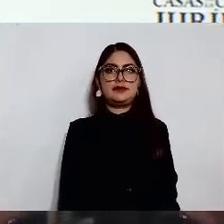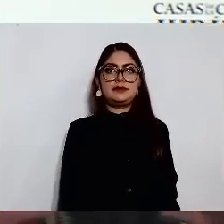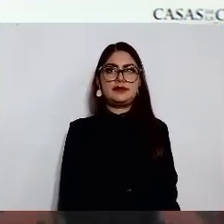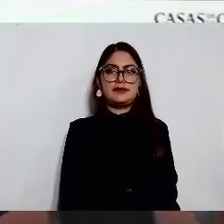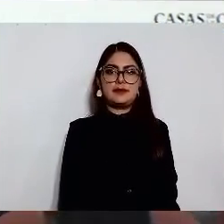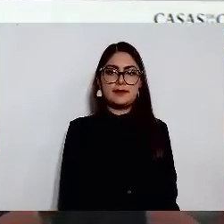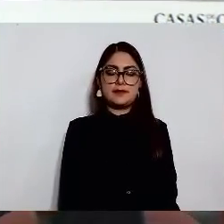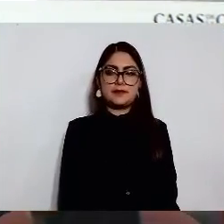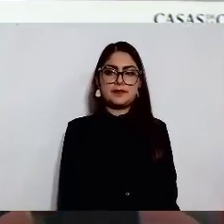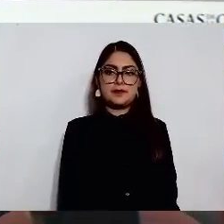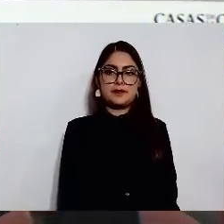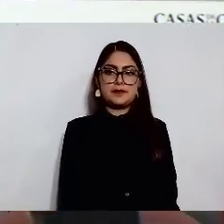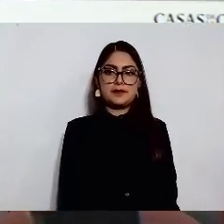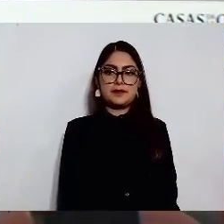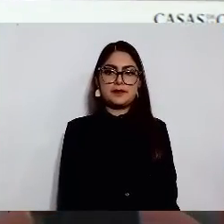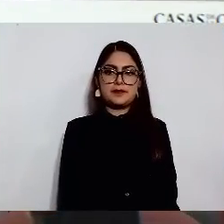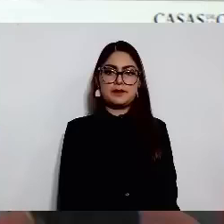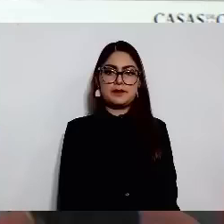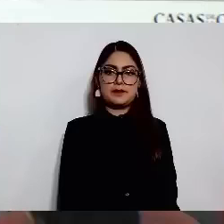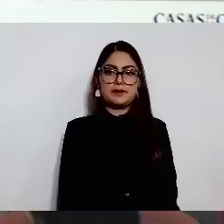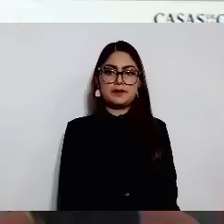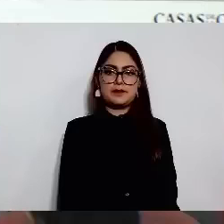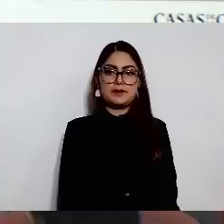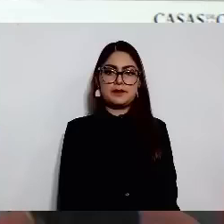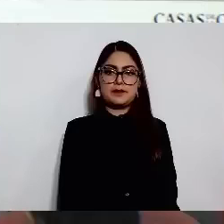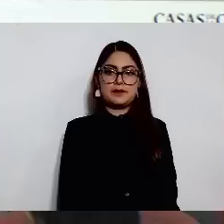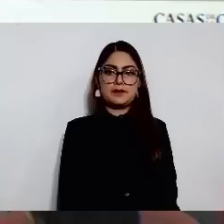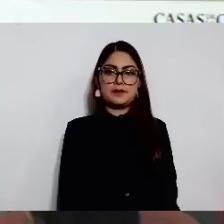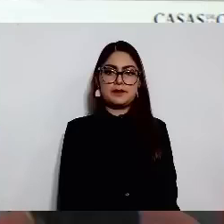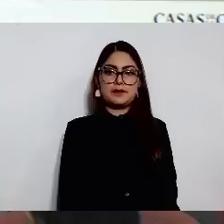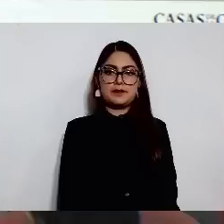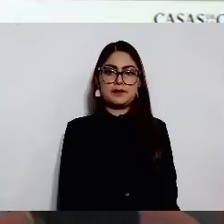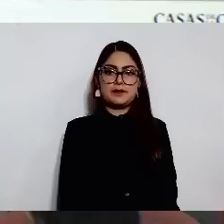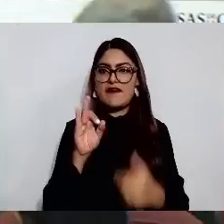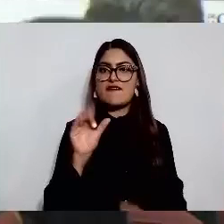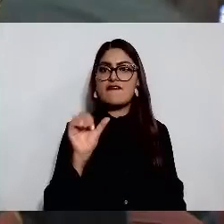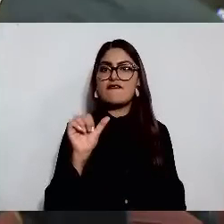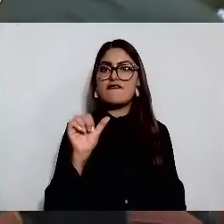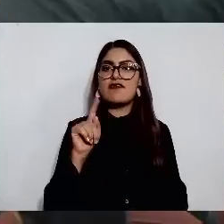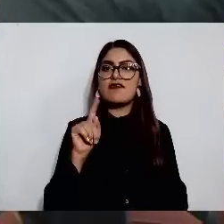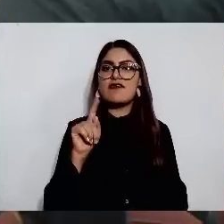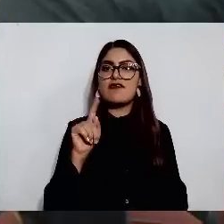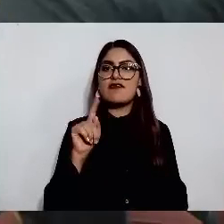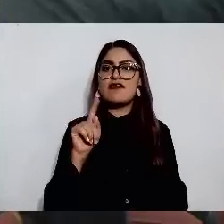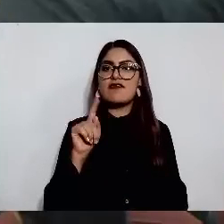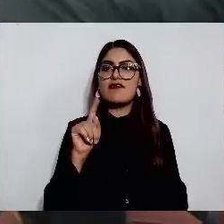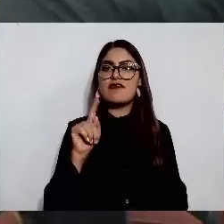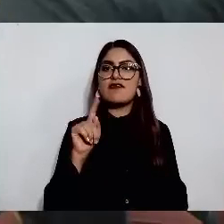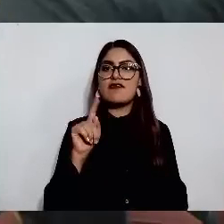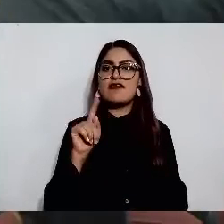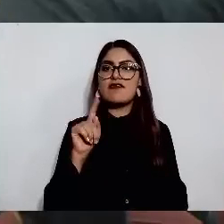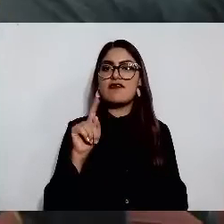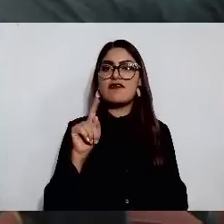Muchas gracias, Fátima. Sin duda nos dejas ideas muy poderosas.